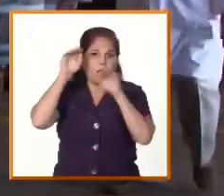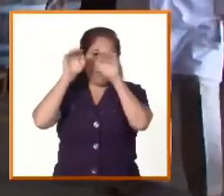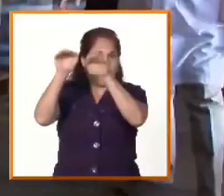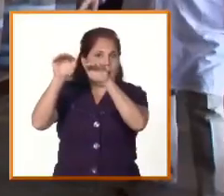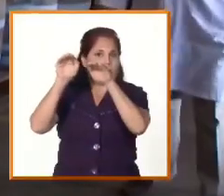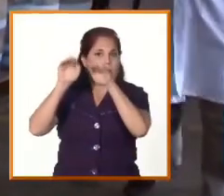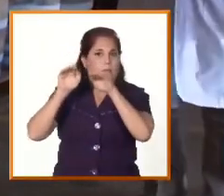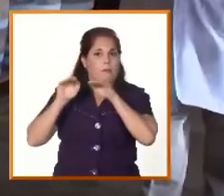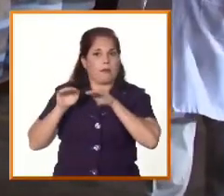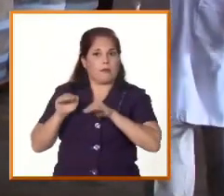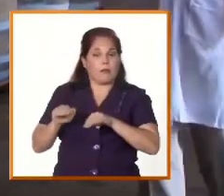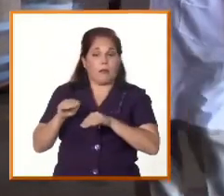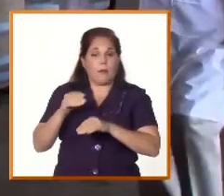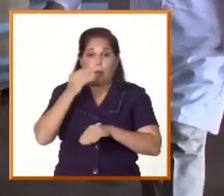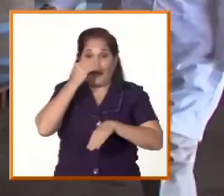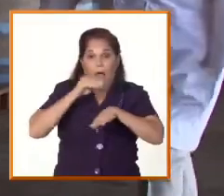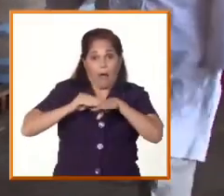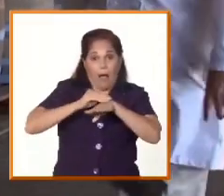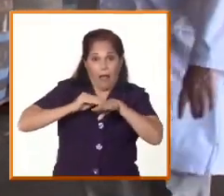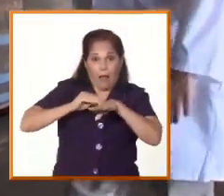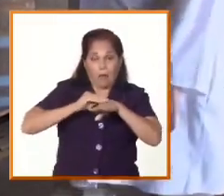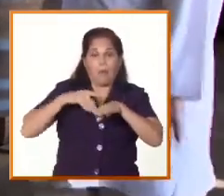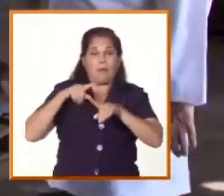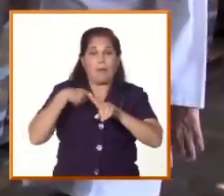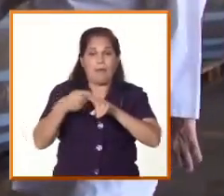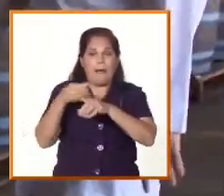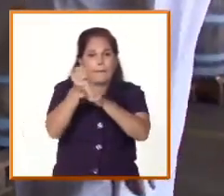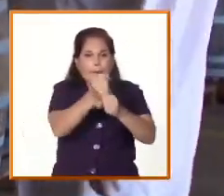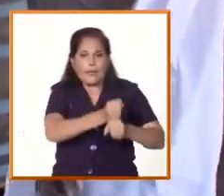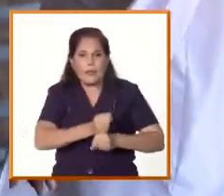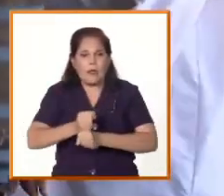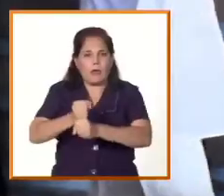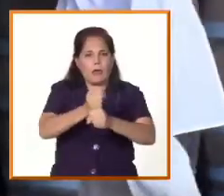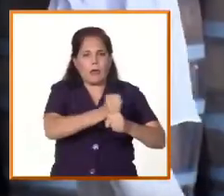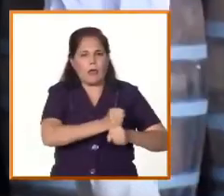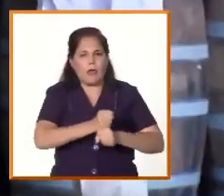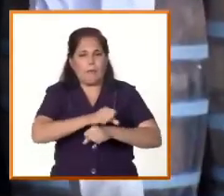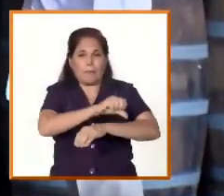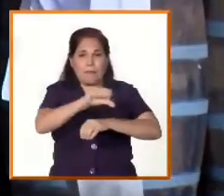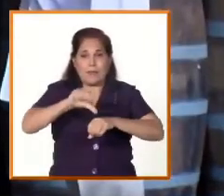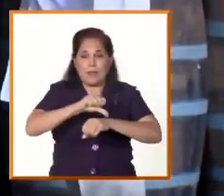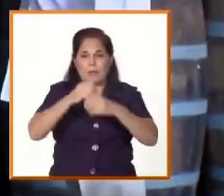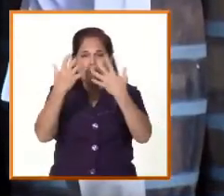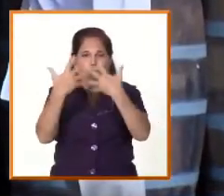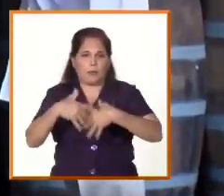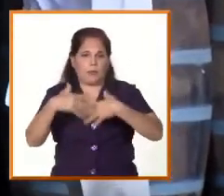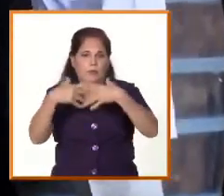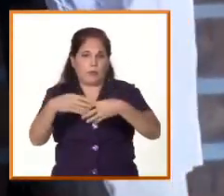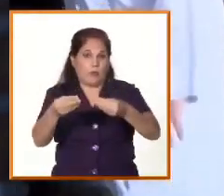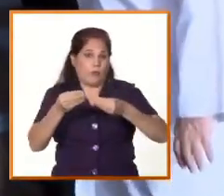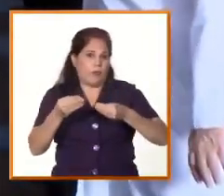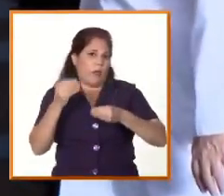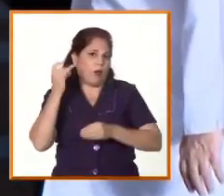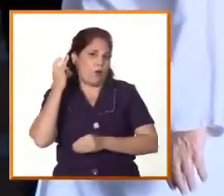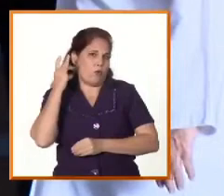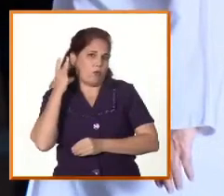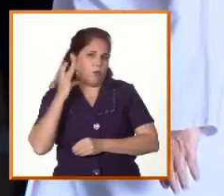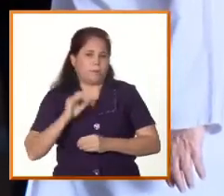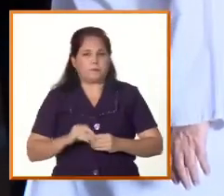destilados y delasas para el proceso de producción de cubano